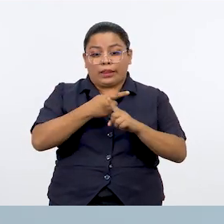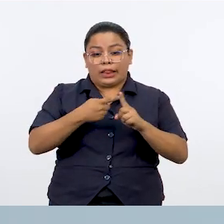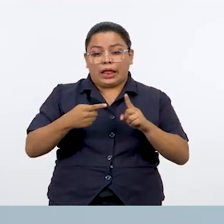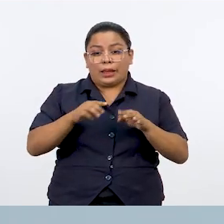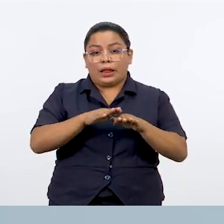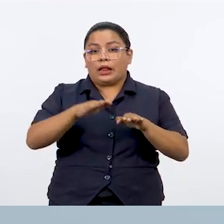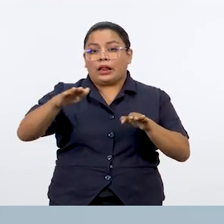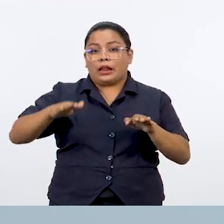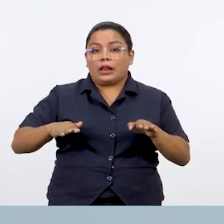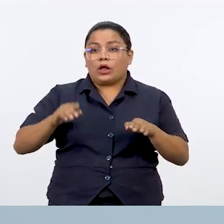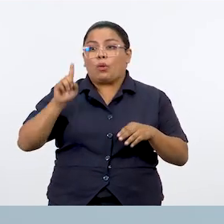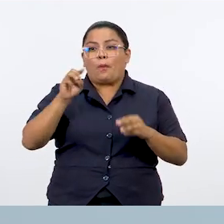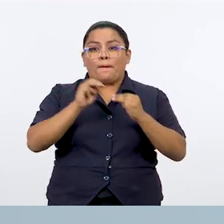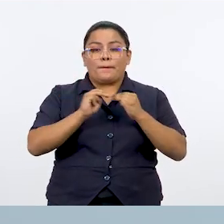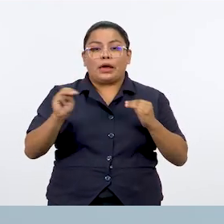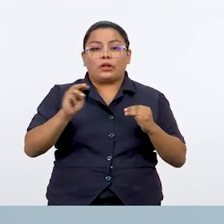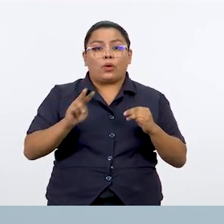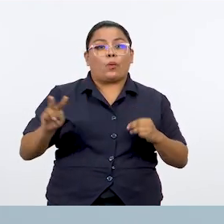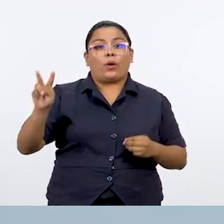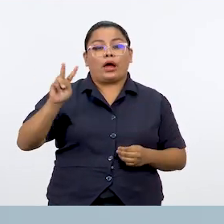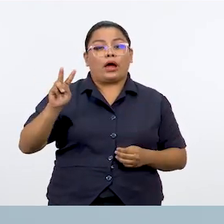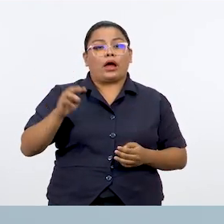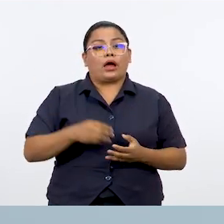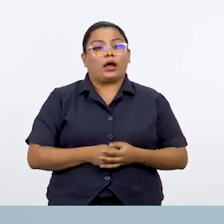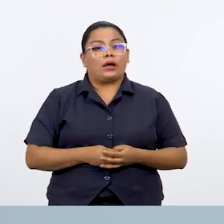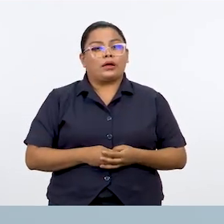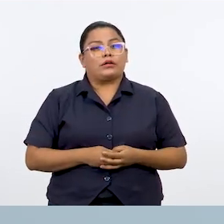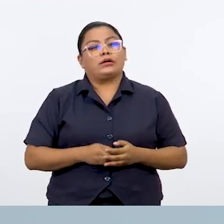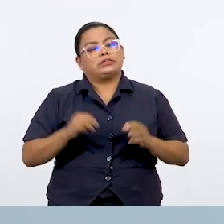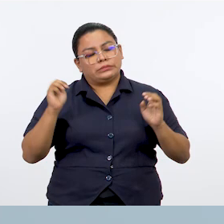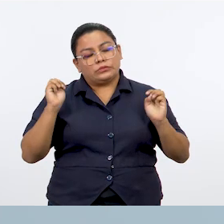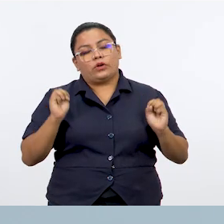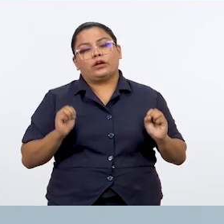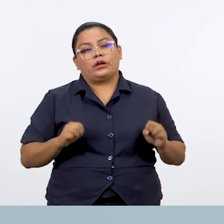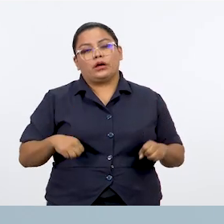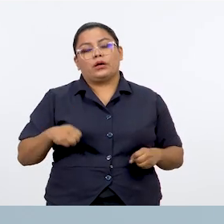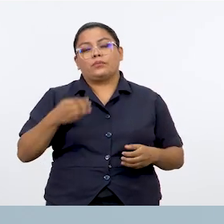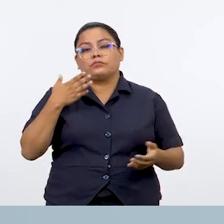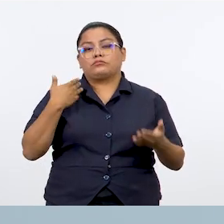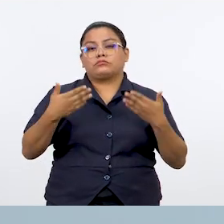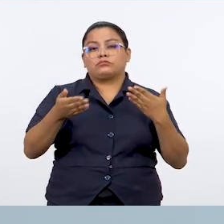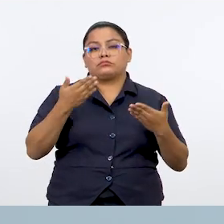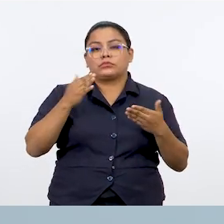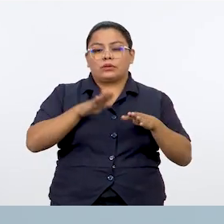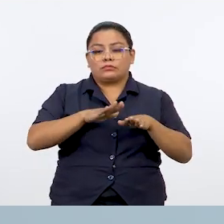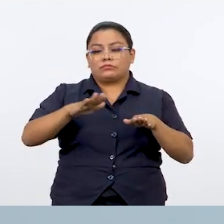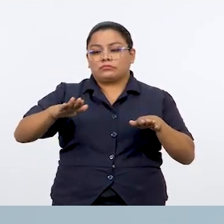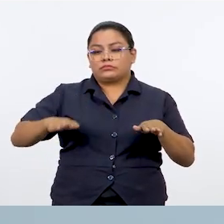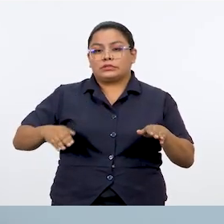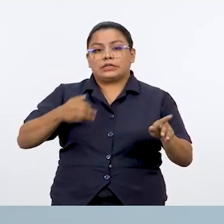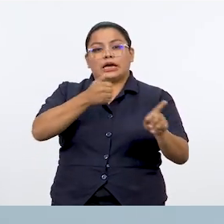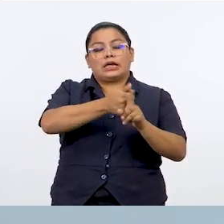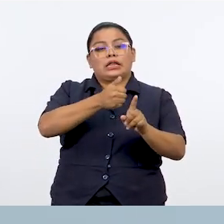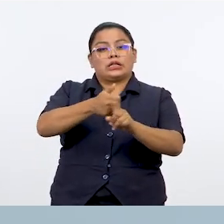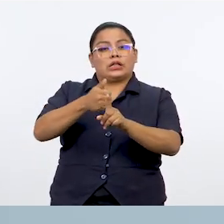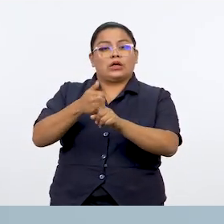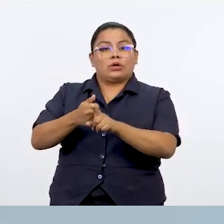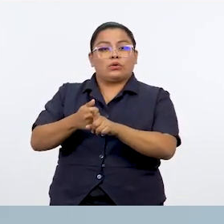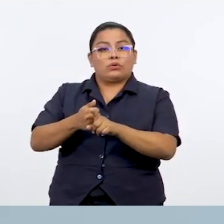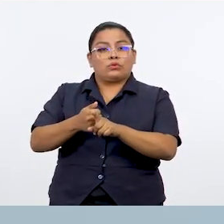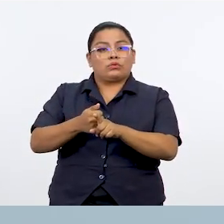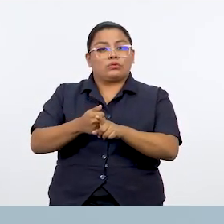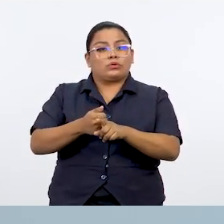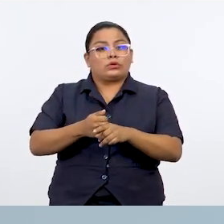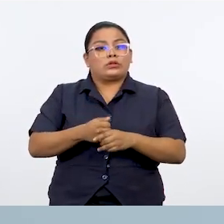de un pupitre en 1 metro cuadrado. Lo que sí podemos decir es que a cada pupitre podemos dejarle un espacio